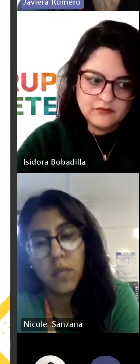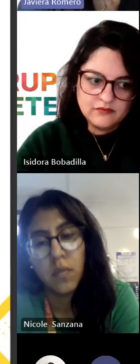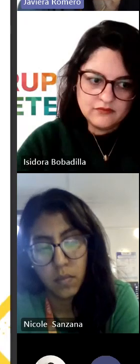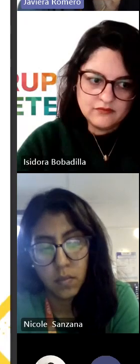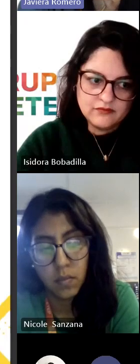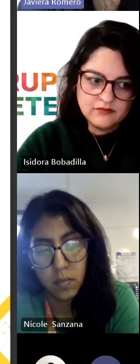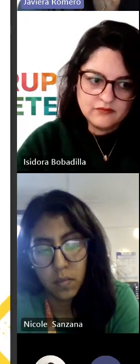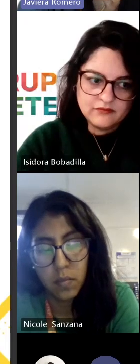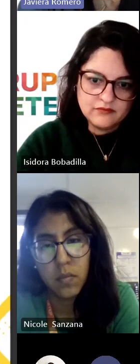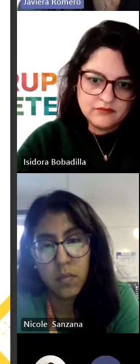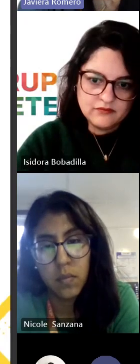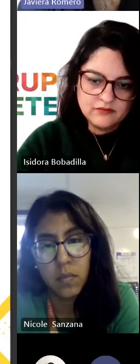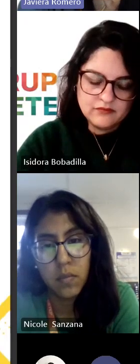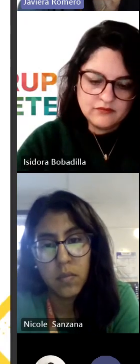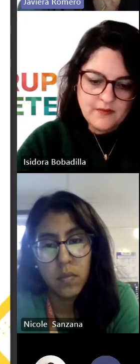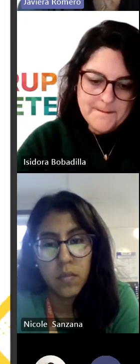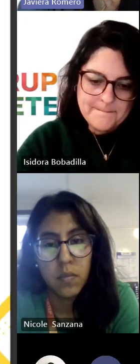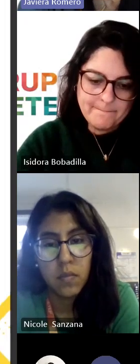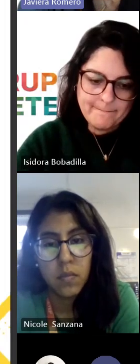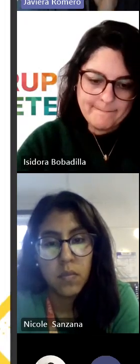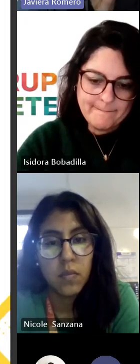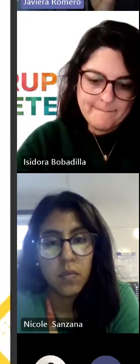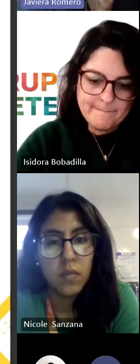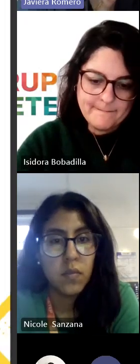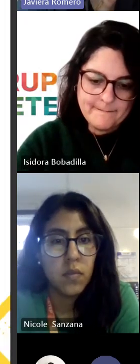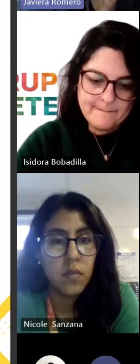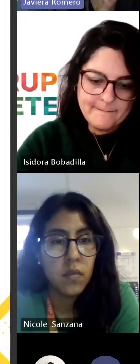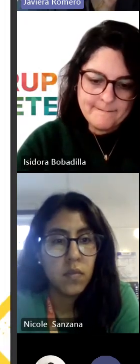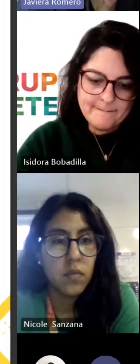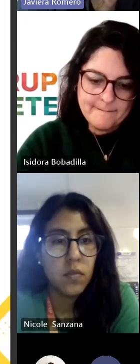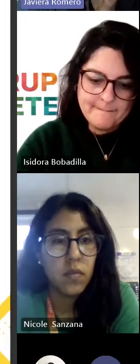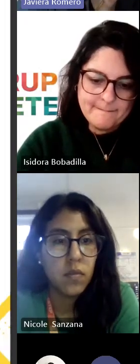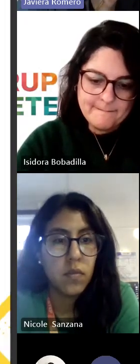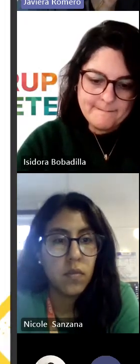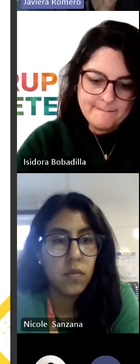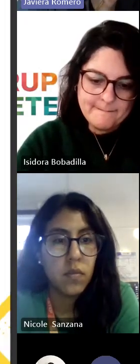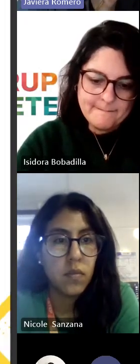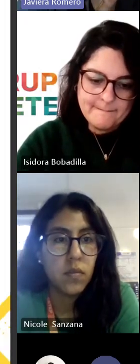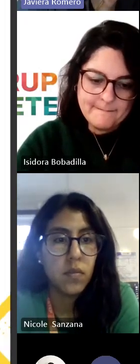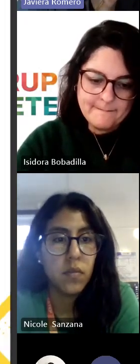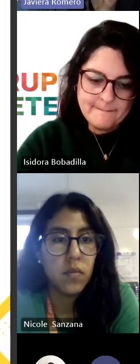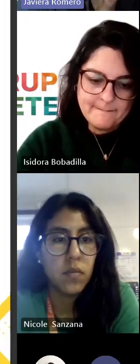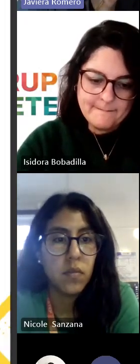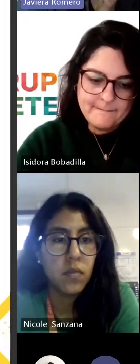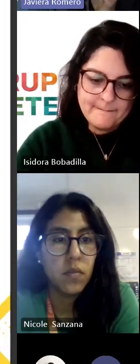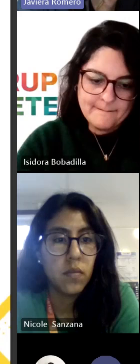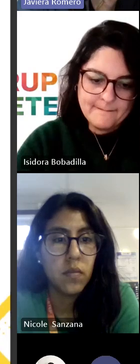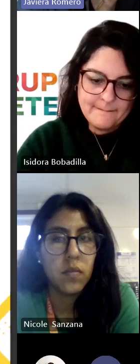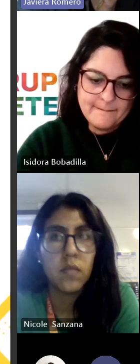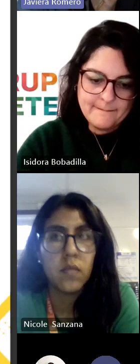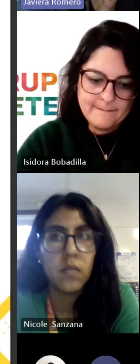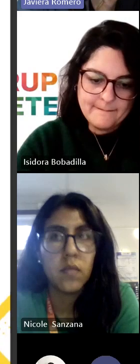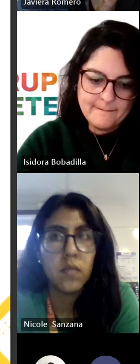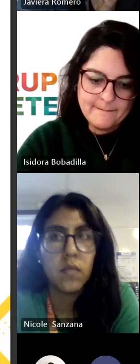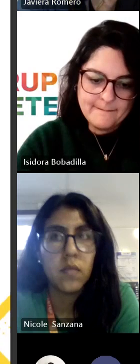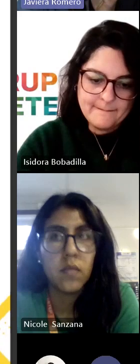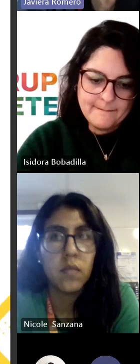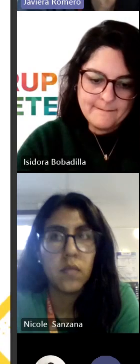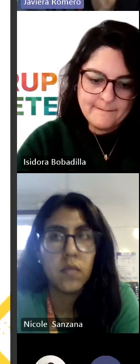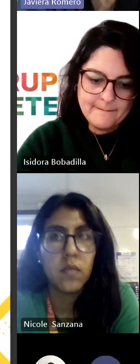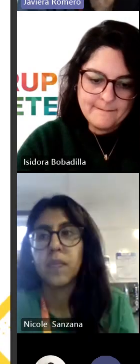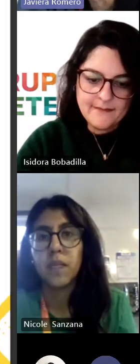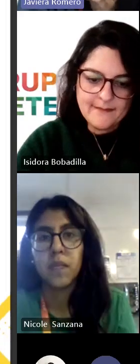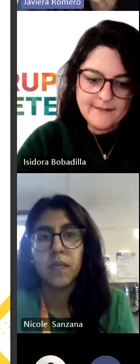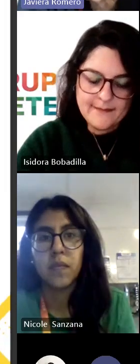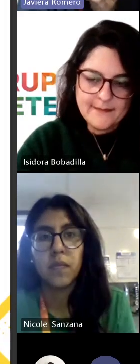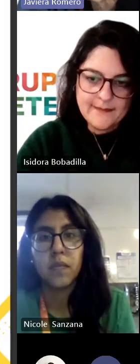armas de fuego, etcétera. ¿Ya? Y eso también se puede visualizar dentro de un establecimiento educacional. Y pueden